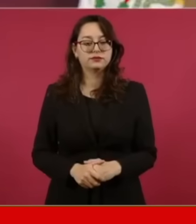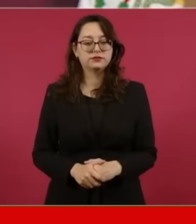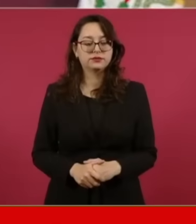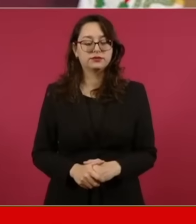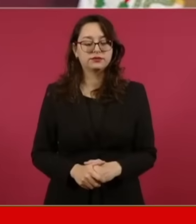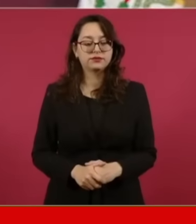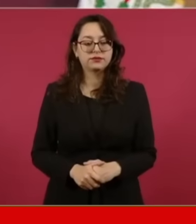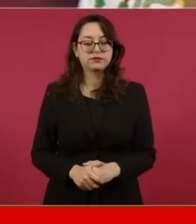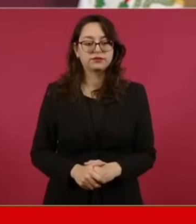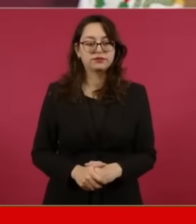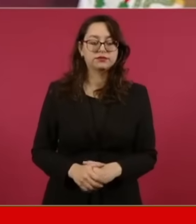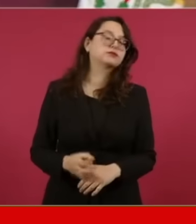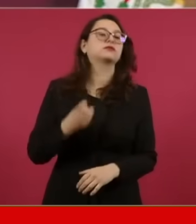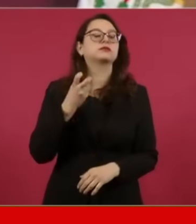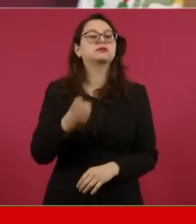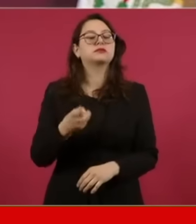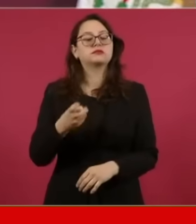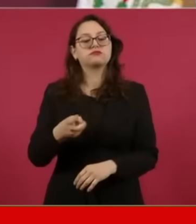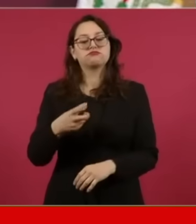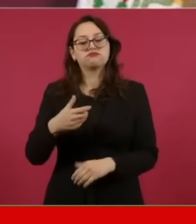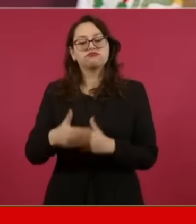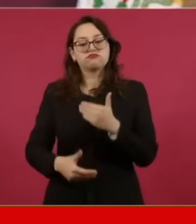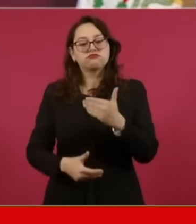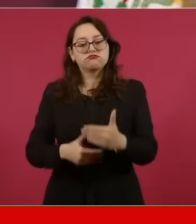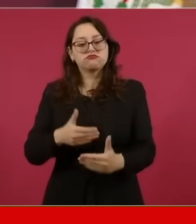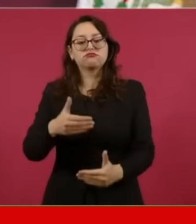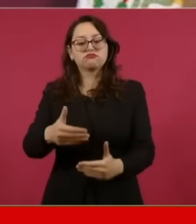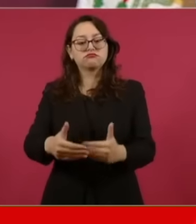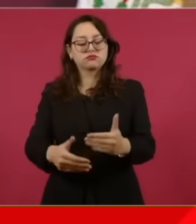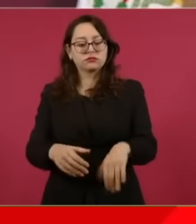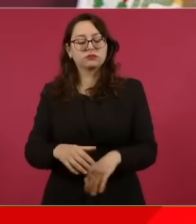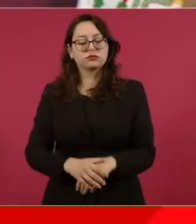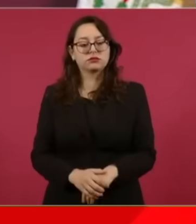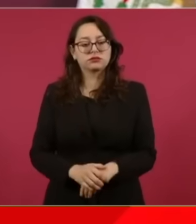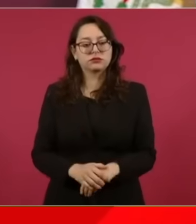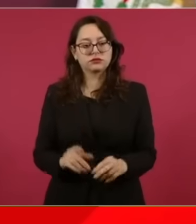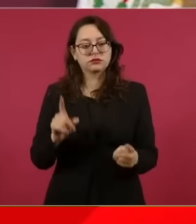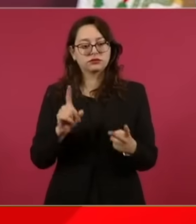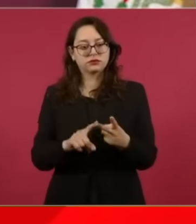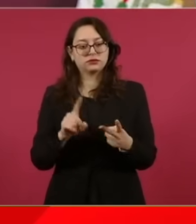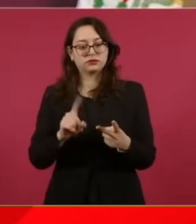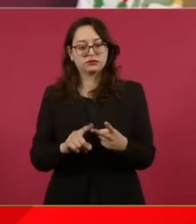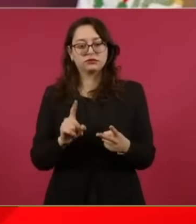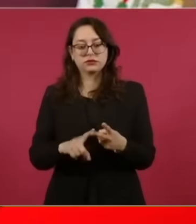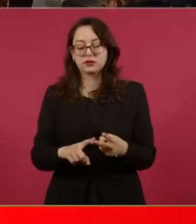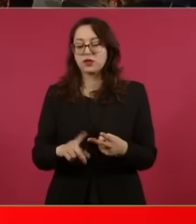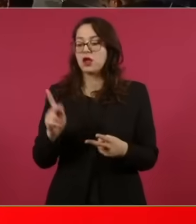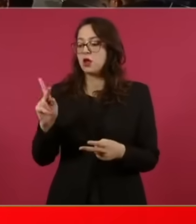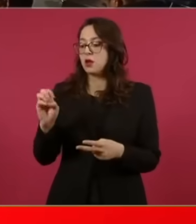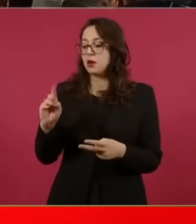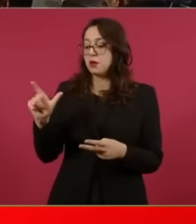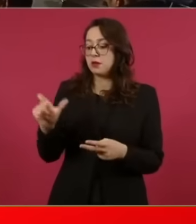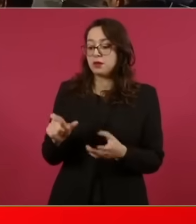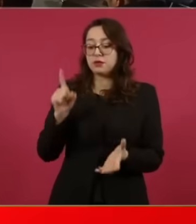Eso yo creo que fue un avance. Otro avance es la eficiencia en el manejo de Pemex,